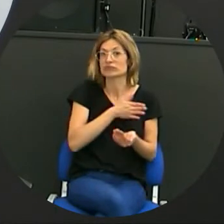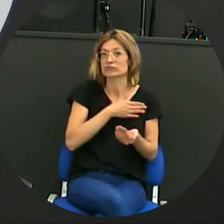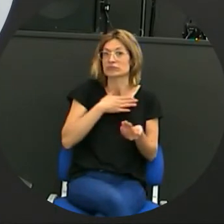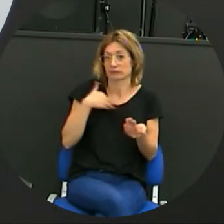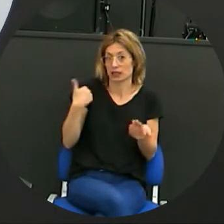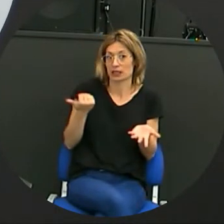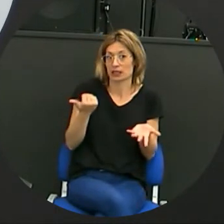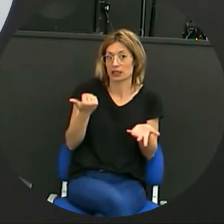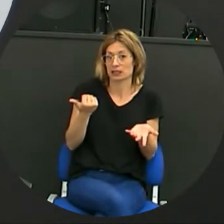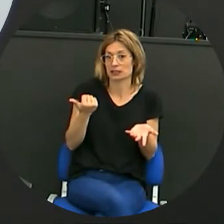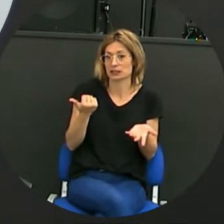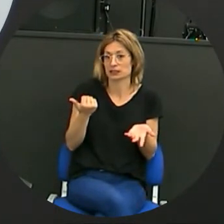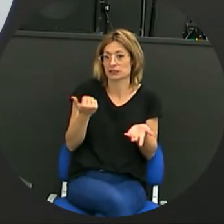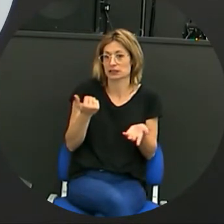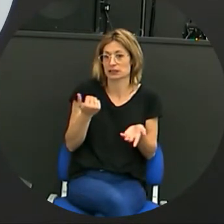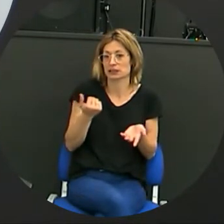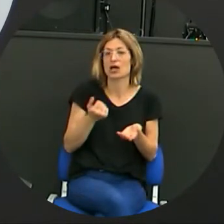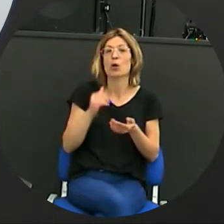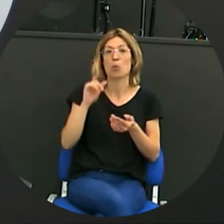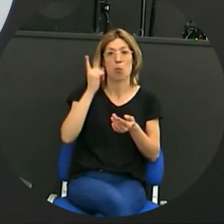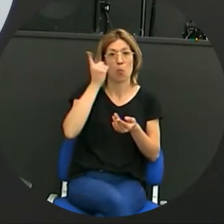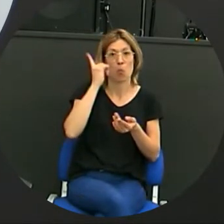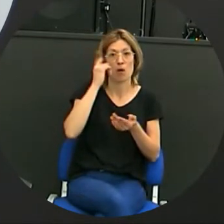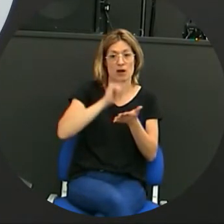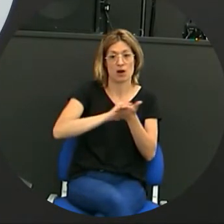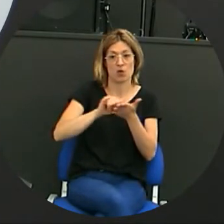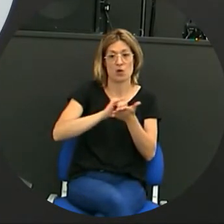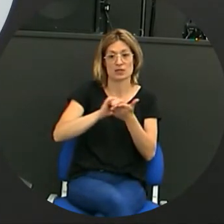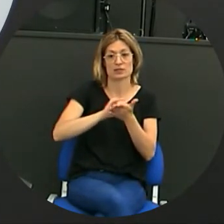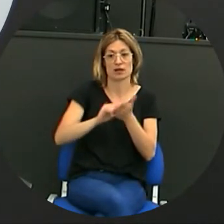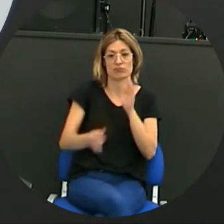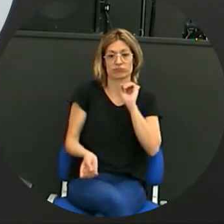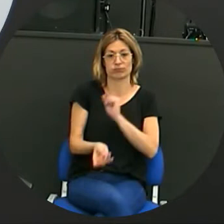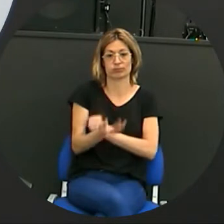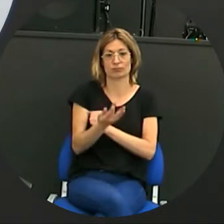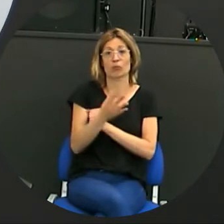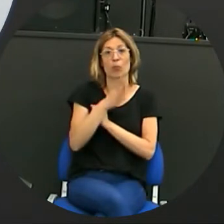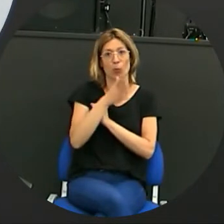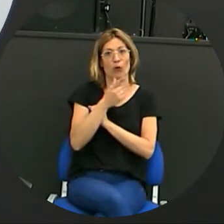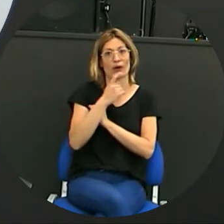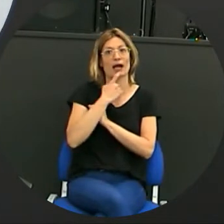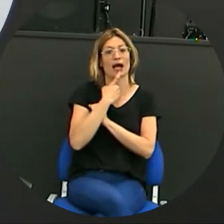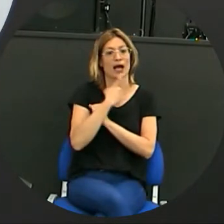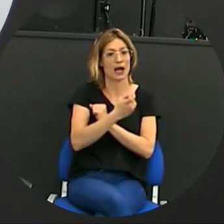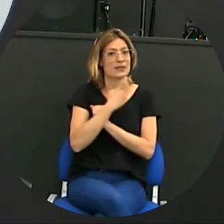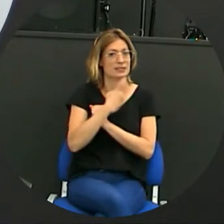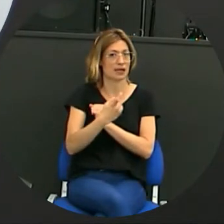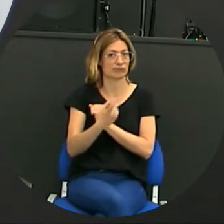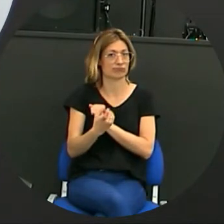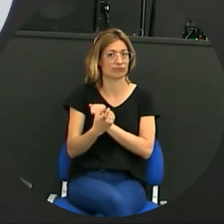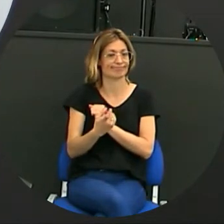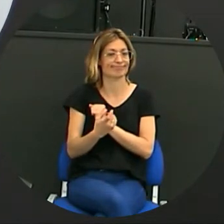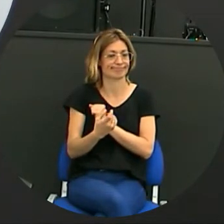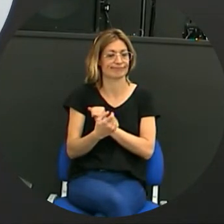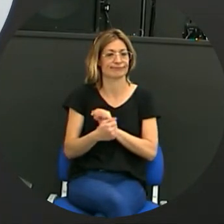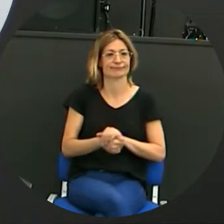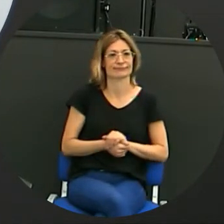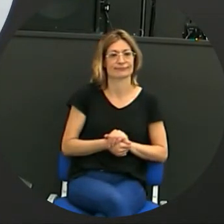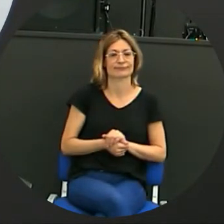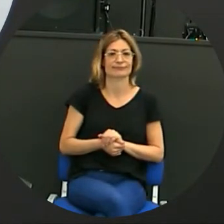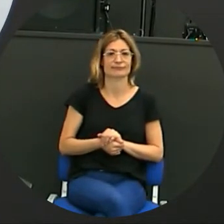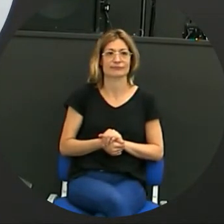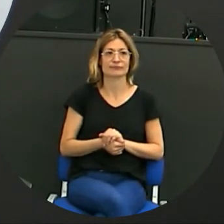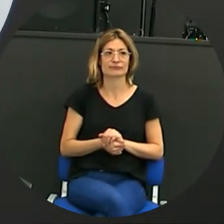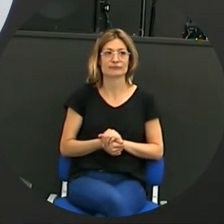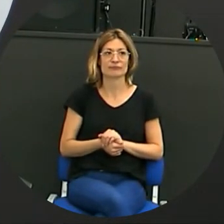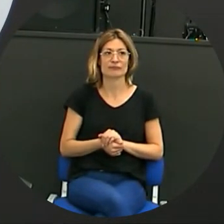con secretaría por WhatsApp la asistencia, puesto que hay una lista, ¿sí? Y en medida